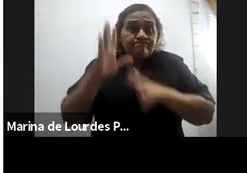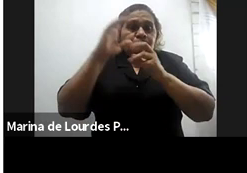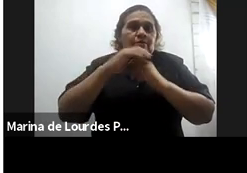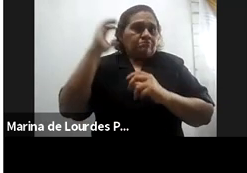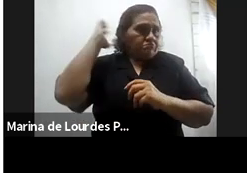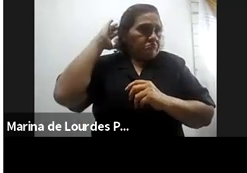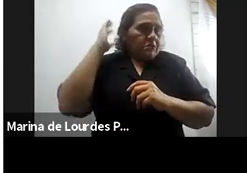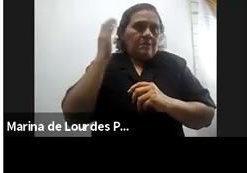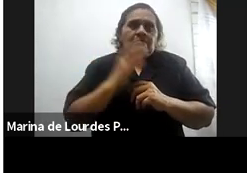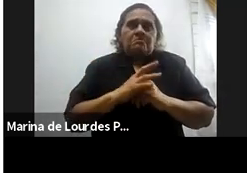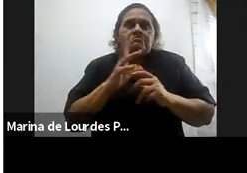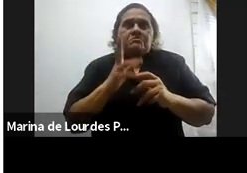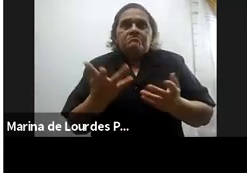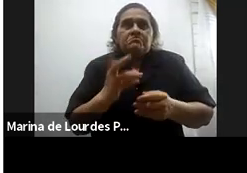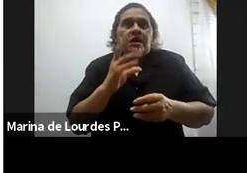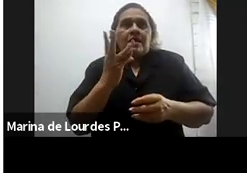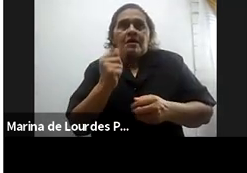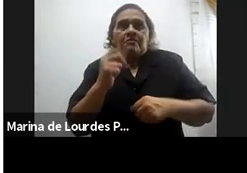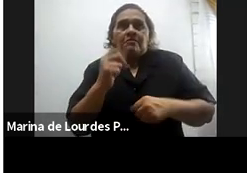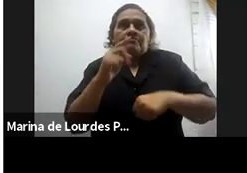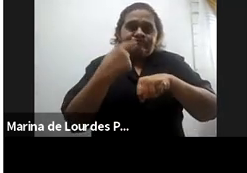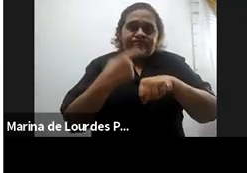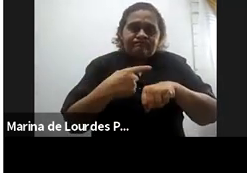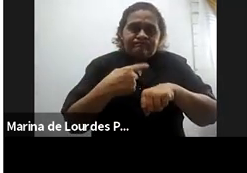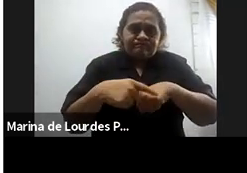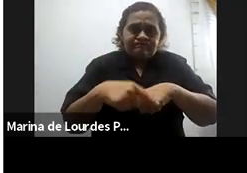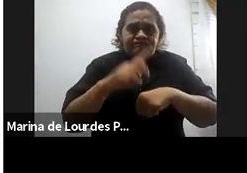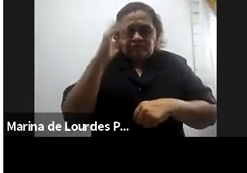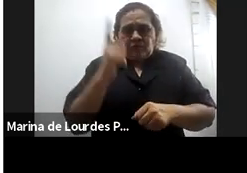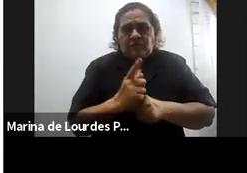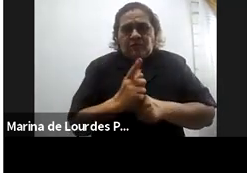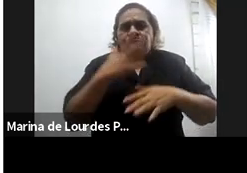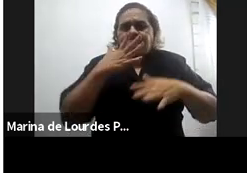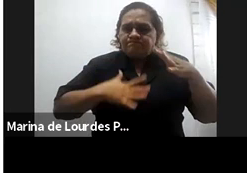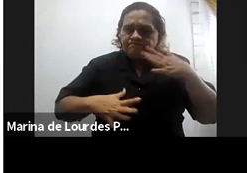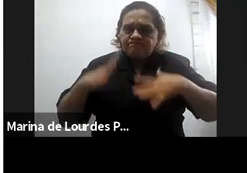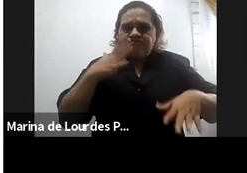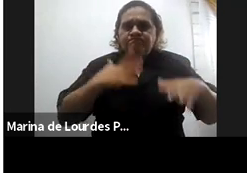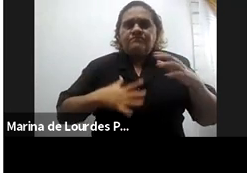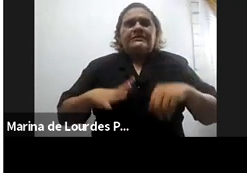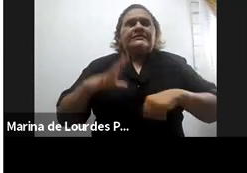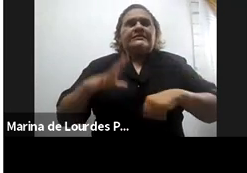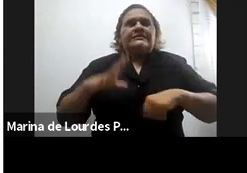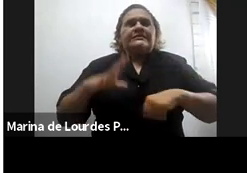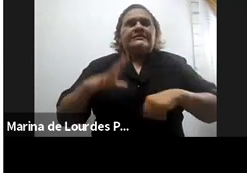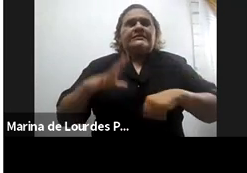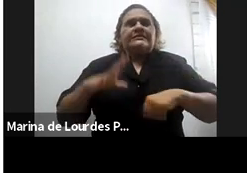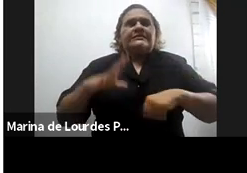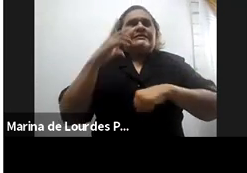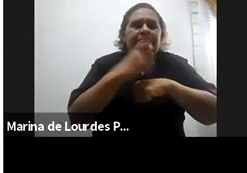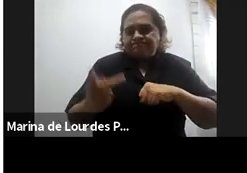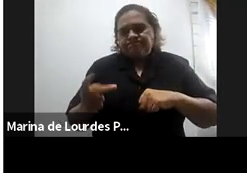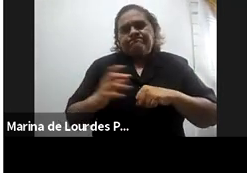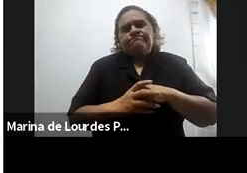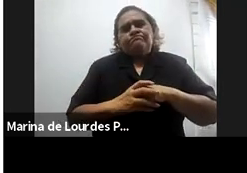algún problema con el pie. También esto ocasiona cansancio, debilidad, dolor en las piernas, en las pantorrillas